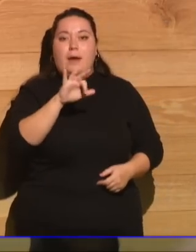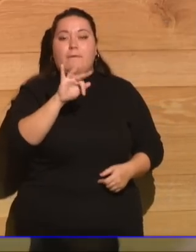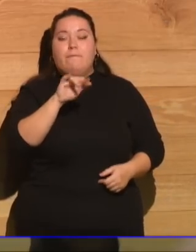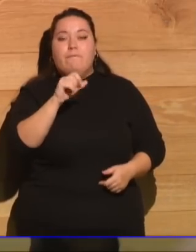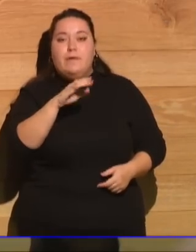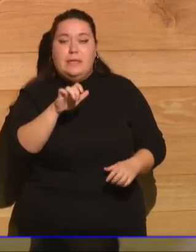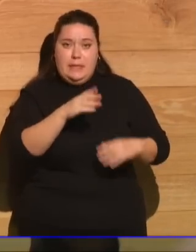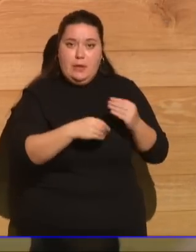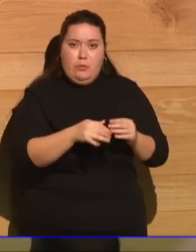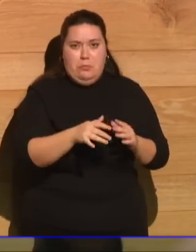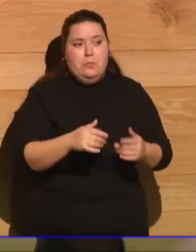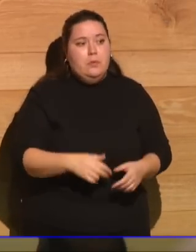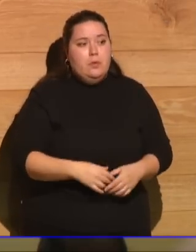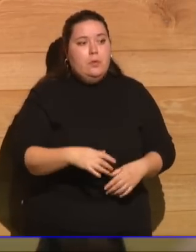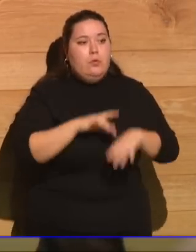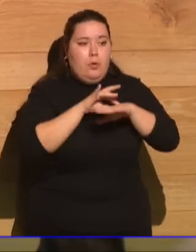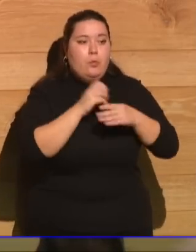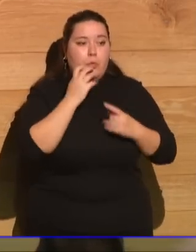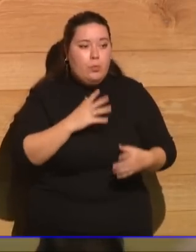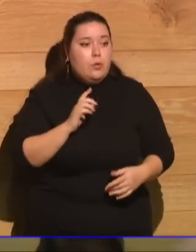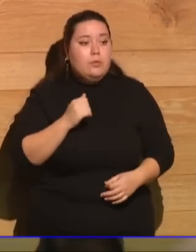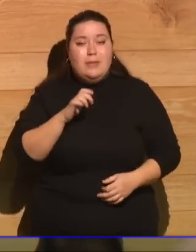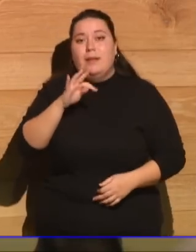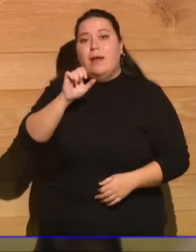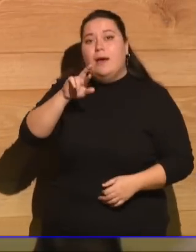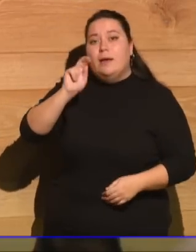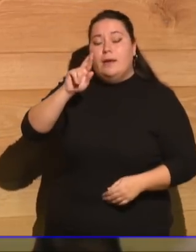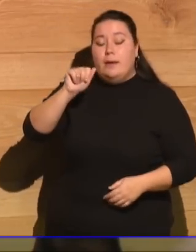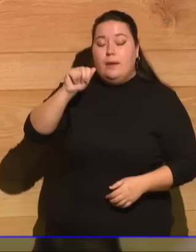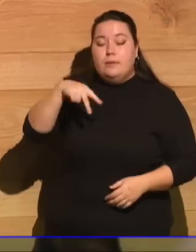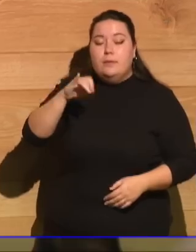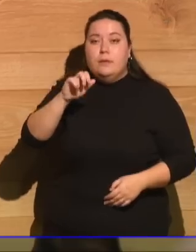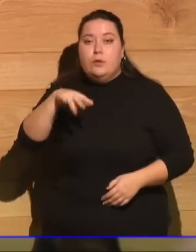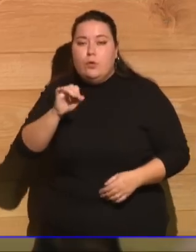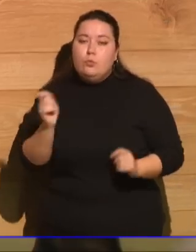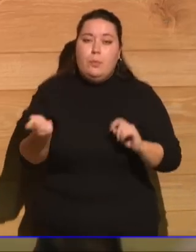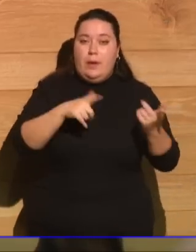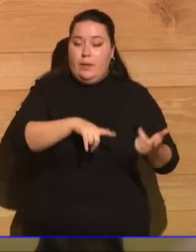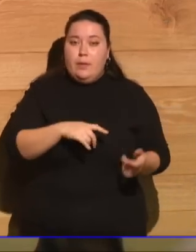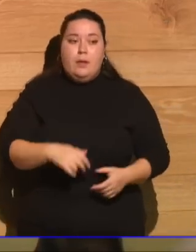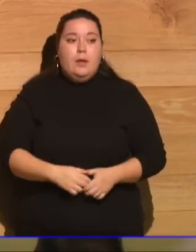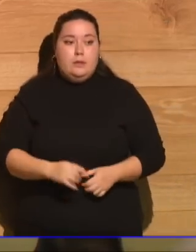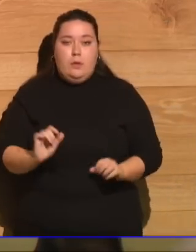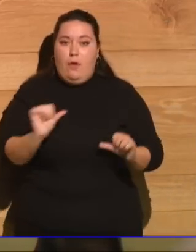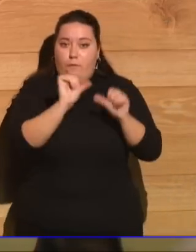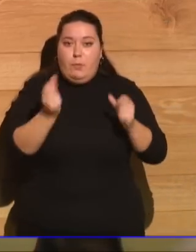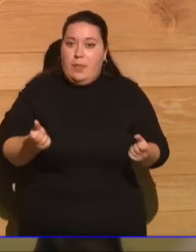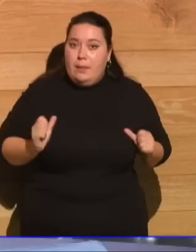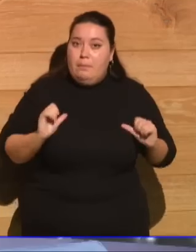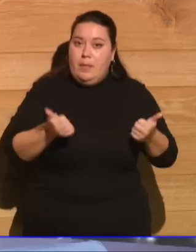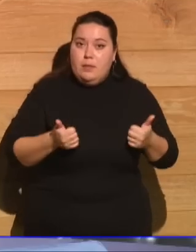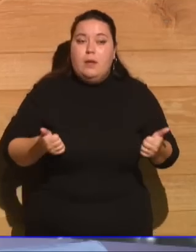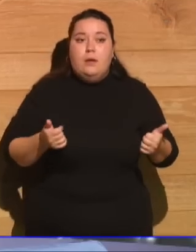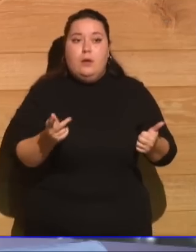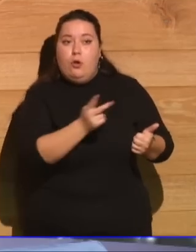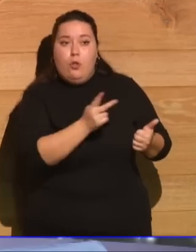de esta peli también. El guión. Es muy buen ejemplo el de Tarantino porque en el fondo son formas muy parecidas de comenzar y curiosamente Tarantino en parte también